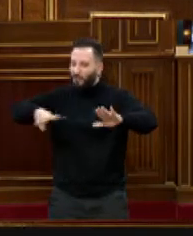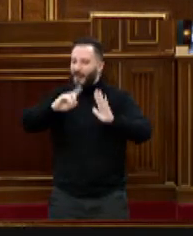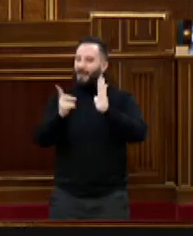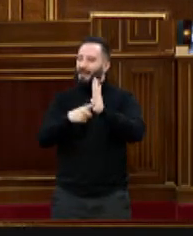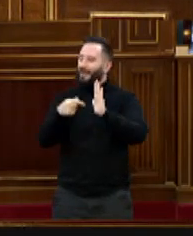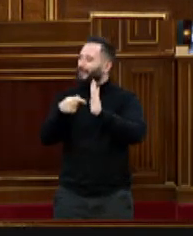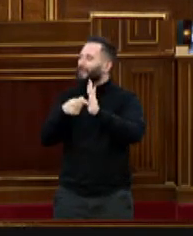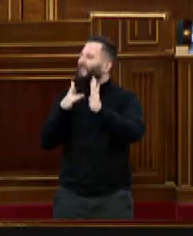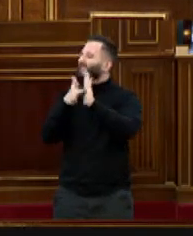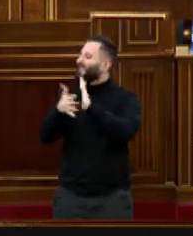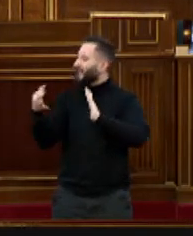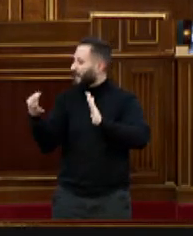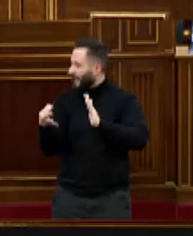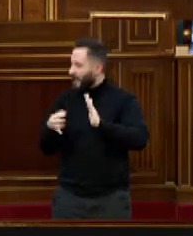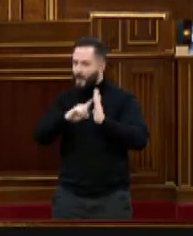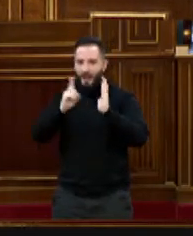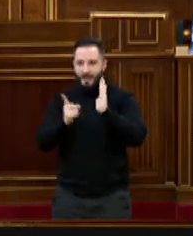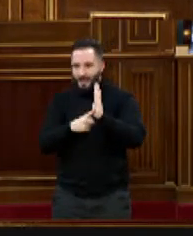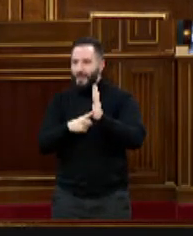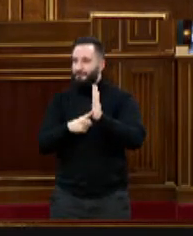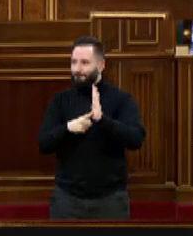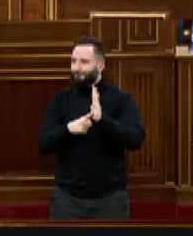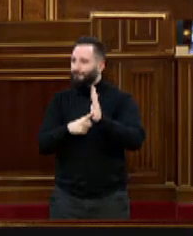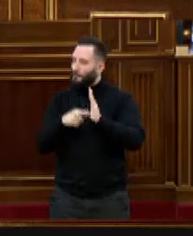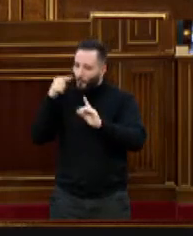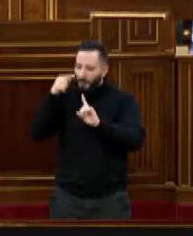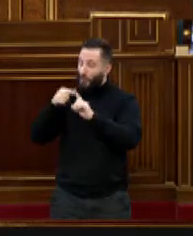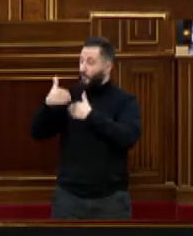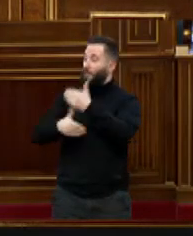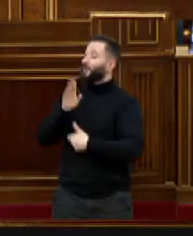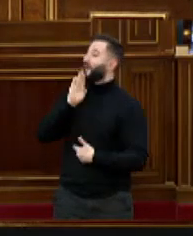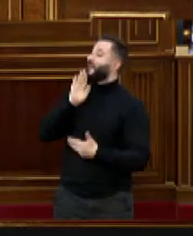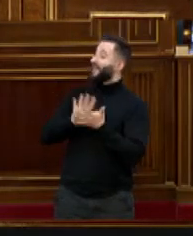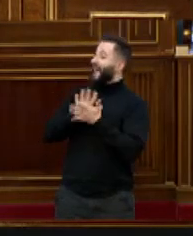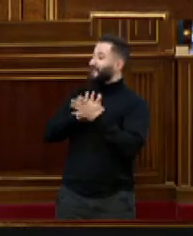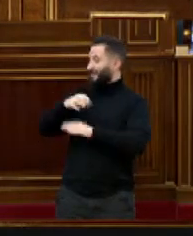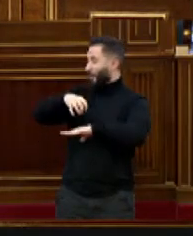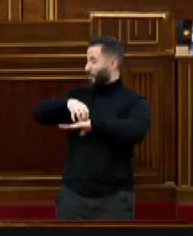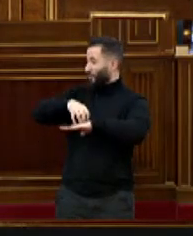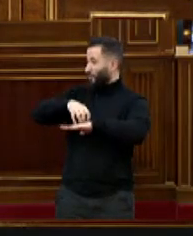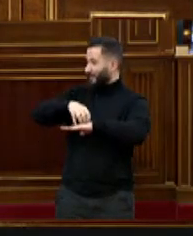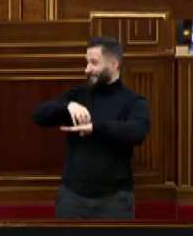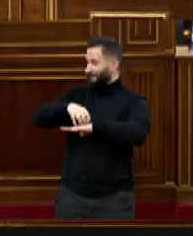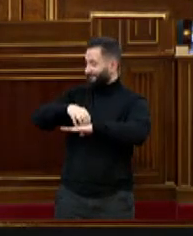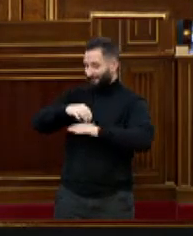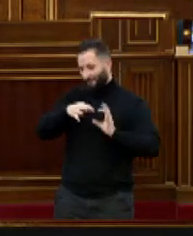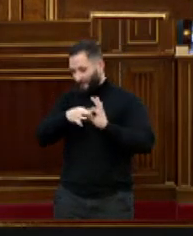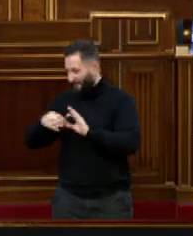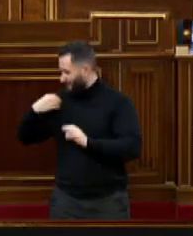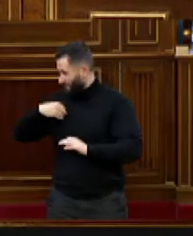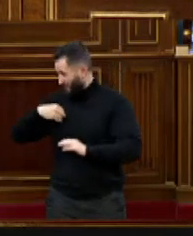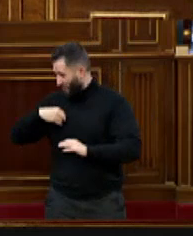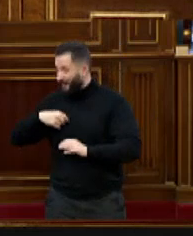supone esa ley de esa ley de proceso que decía que decía Luis el presidente del